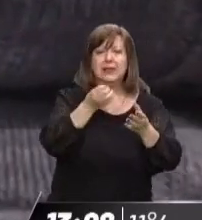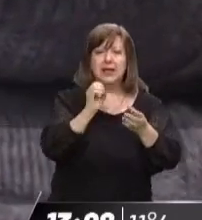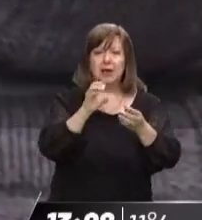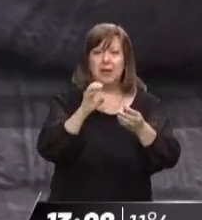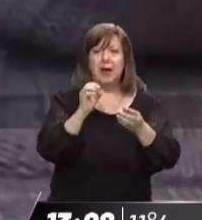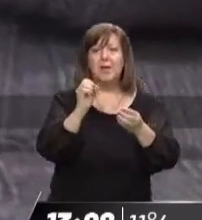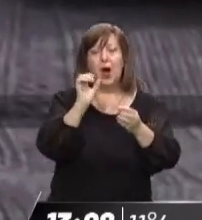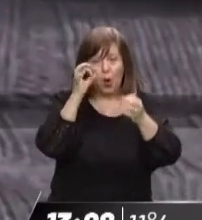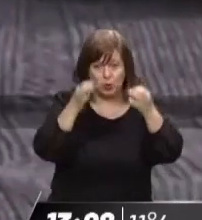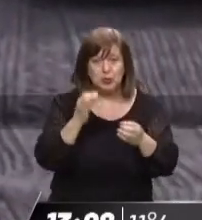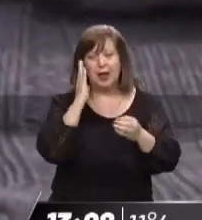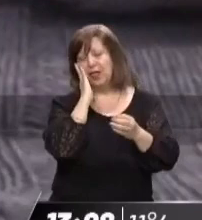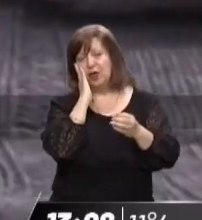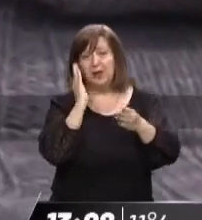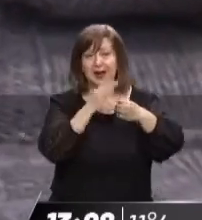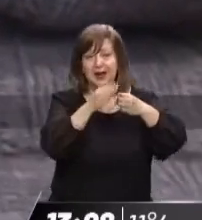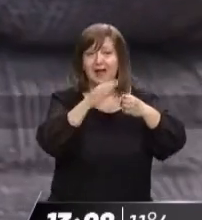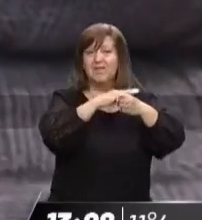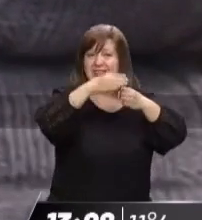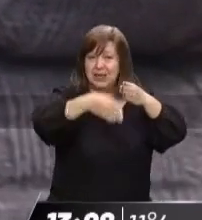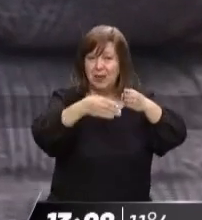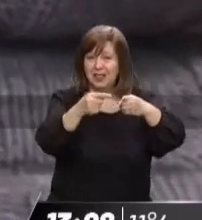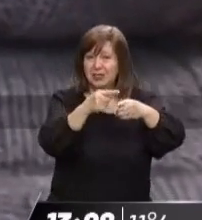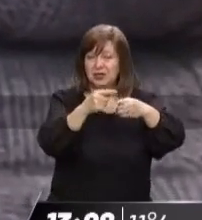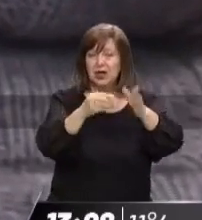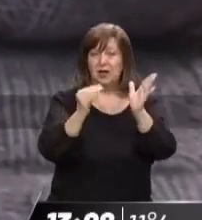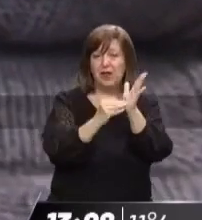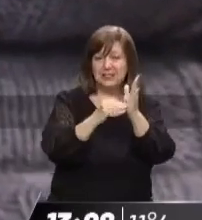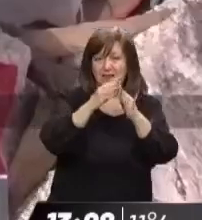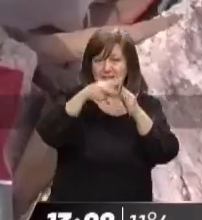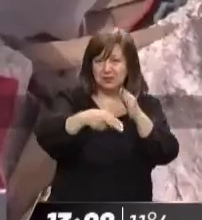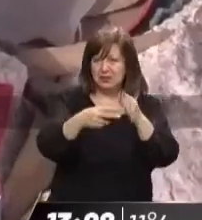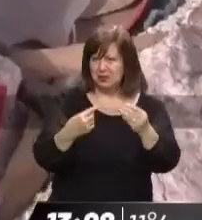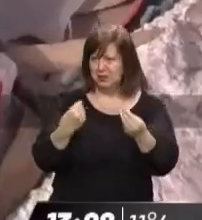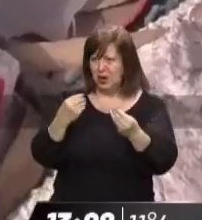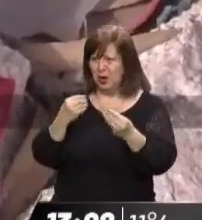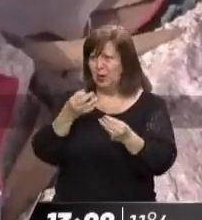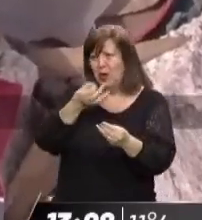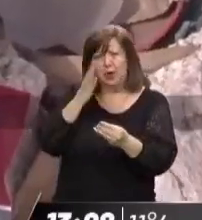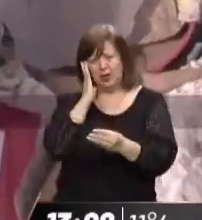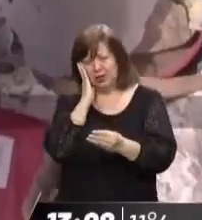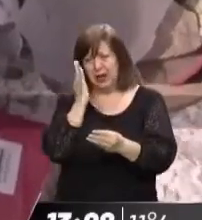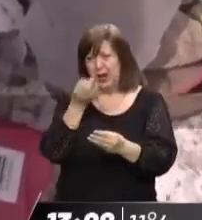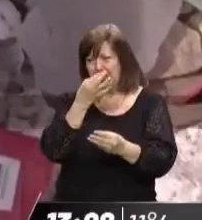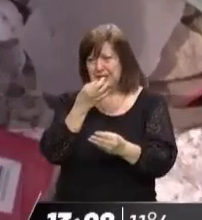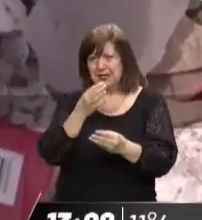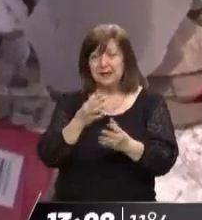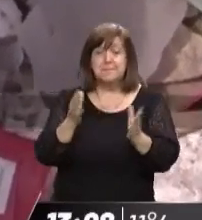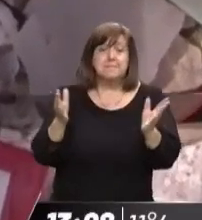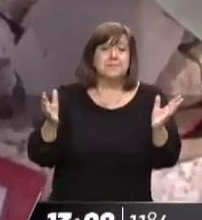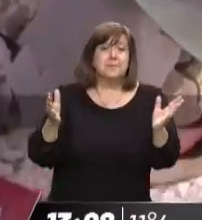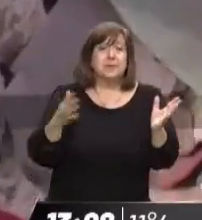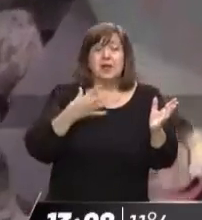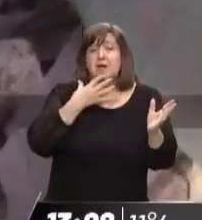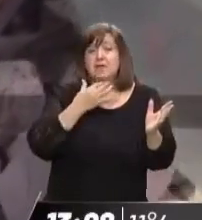y están vencidos, pero se lo toman igual. ¿Son todas pastillas para dormir? No, la